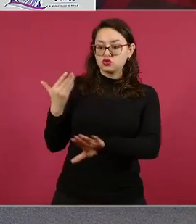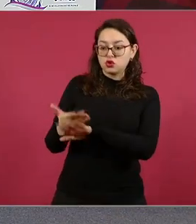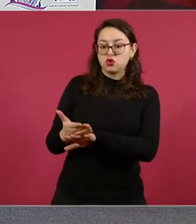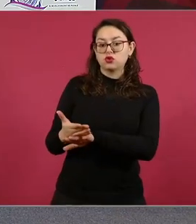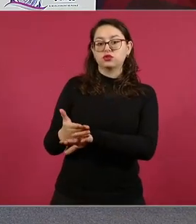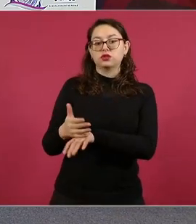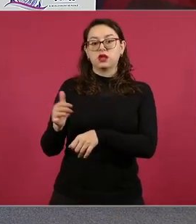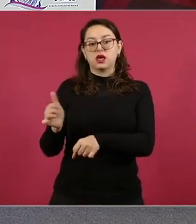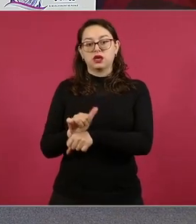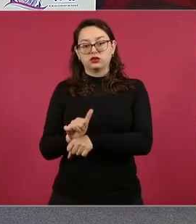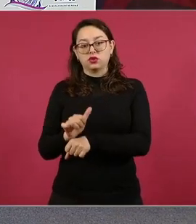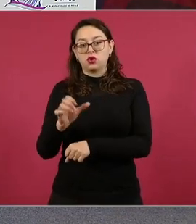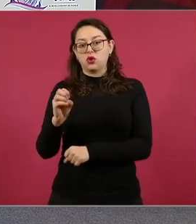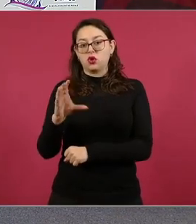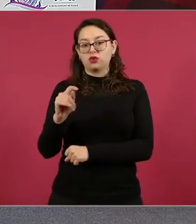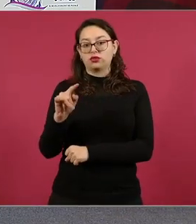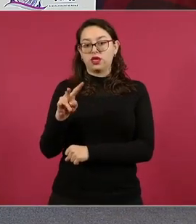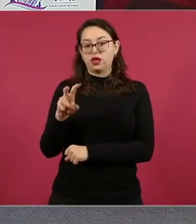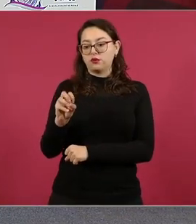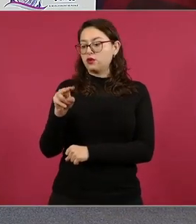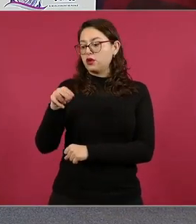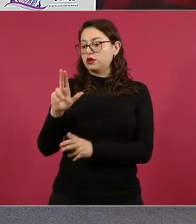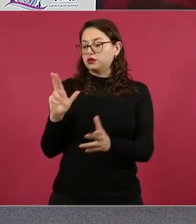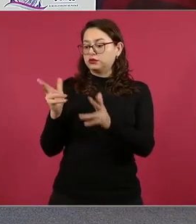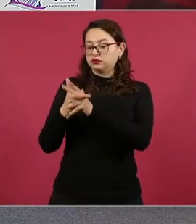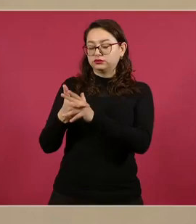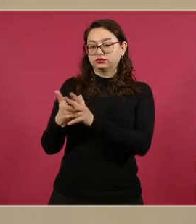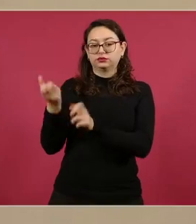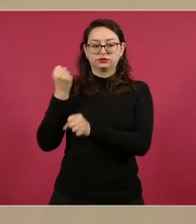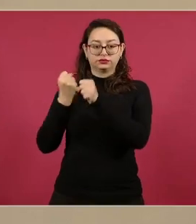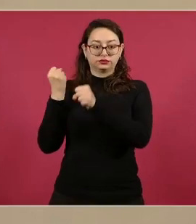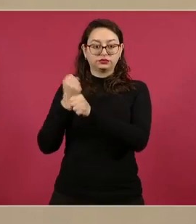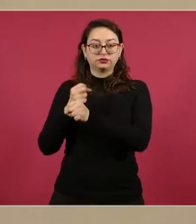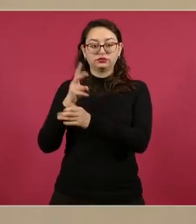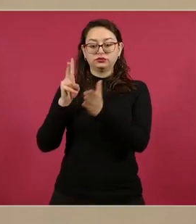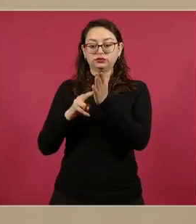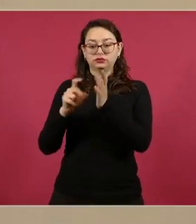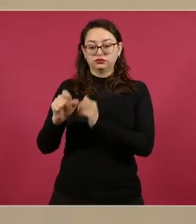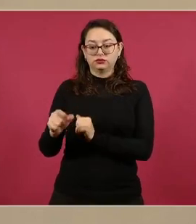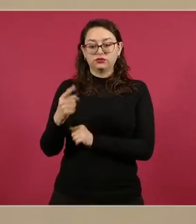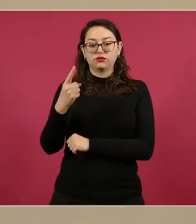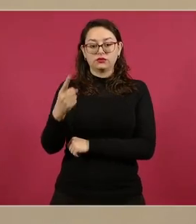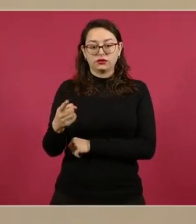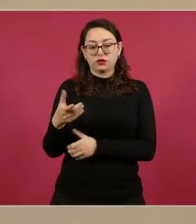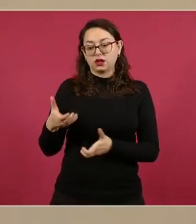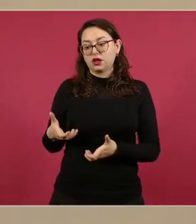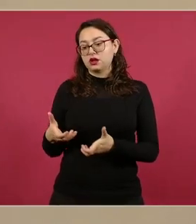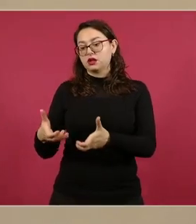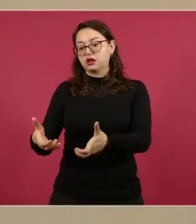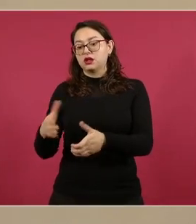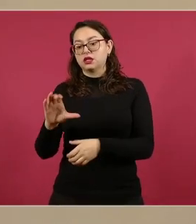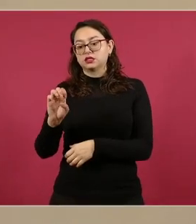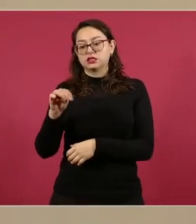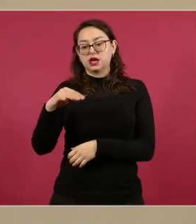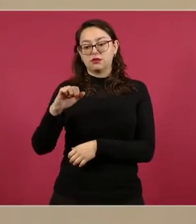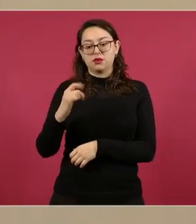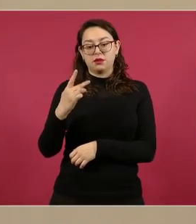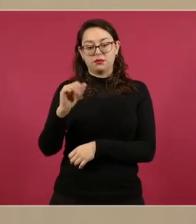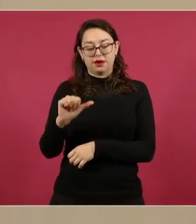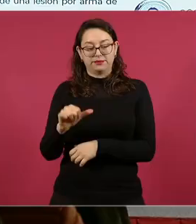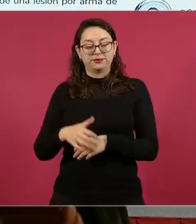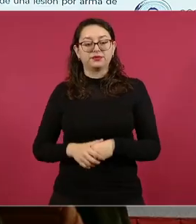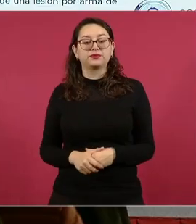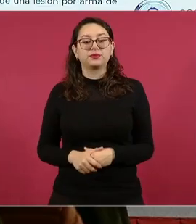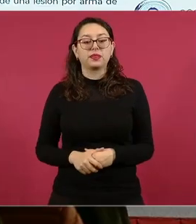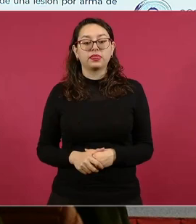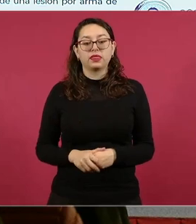actor Octavio N., esto en octubre del 2021, sobre la autopista Chamapa-Lechería en el Estado de México. De